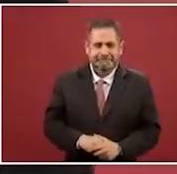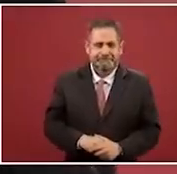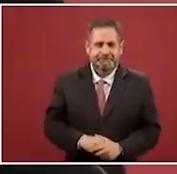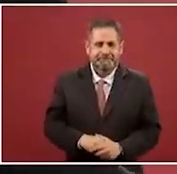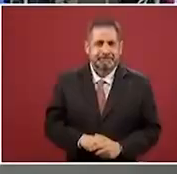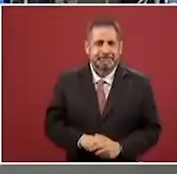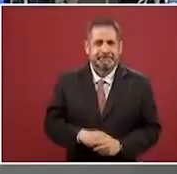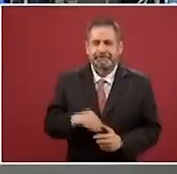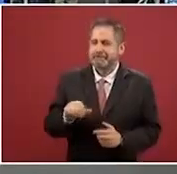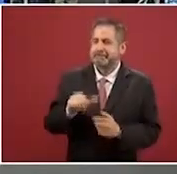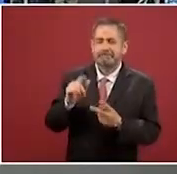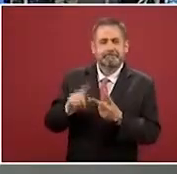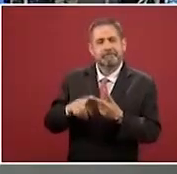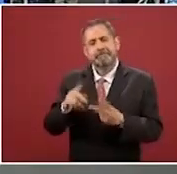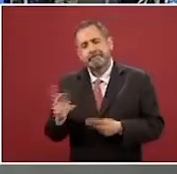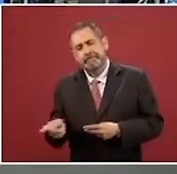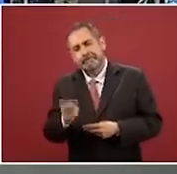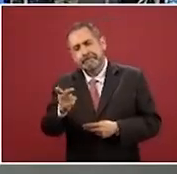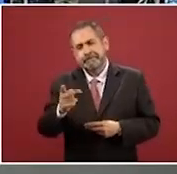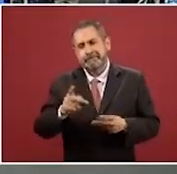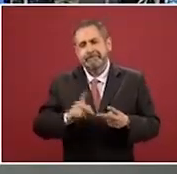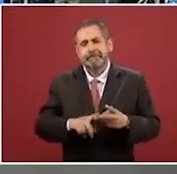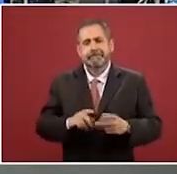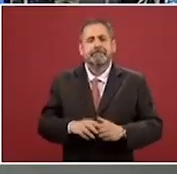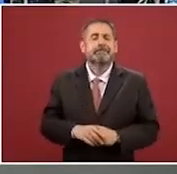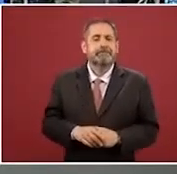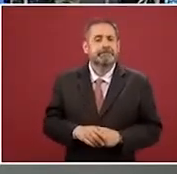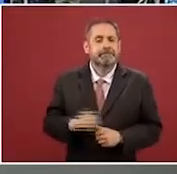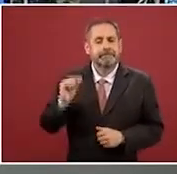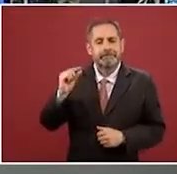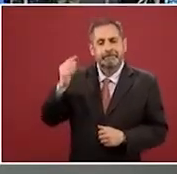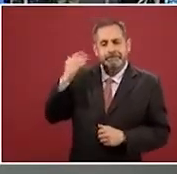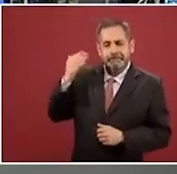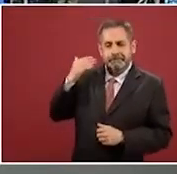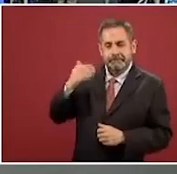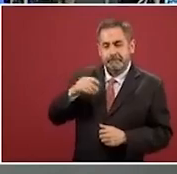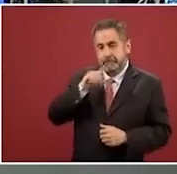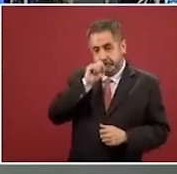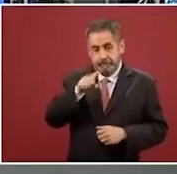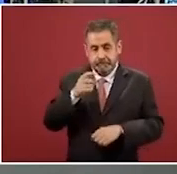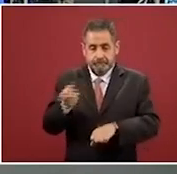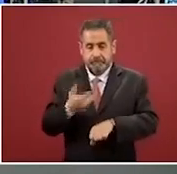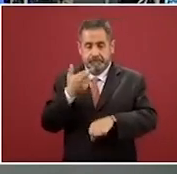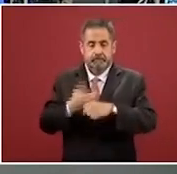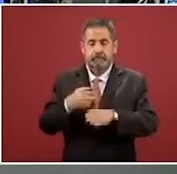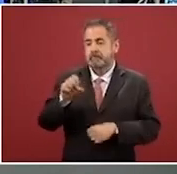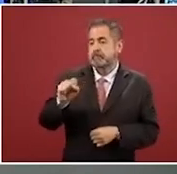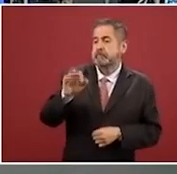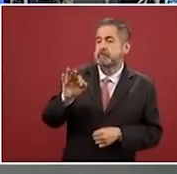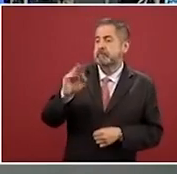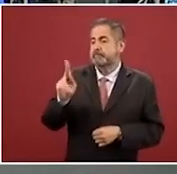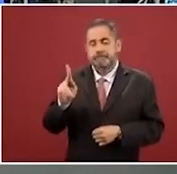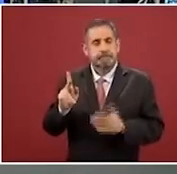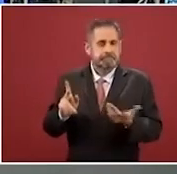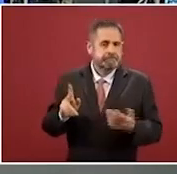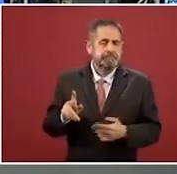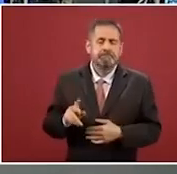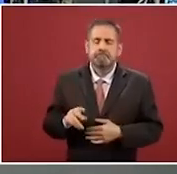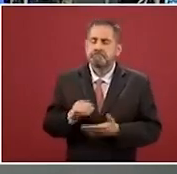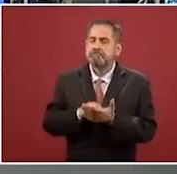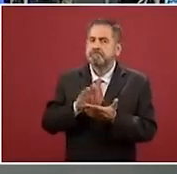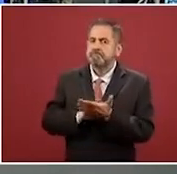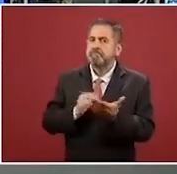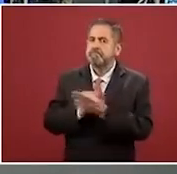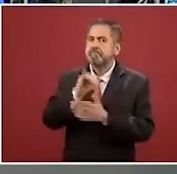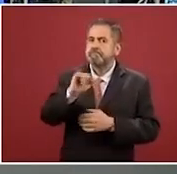Presidente, y la otra pregunta, el otro tema que tengo, hace unos días la Secretaría de la Función Pública confirmó que dentro